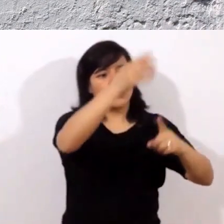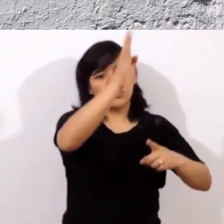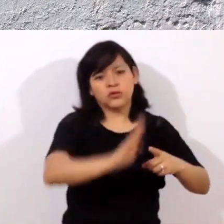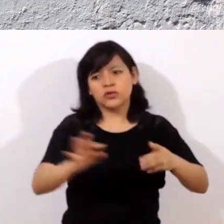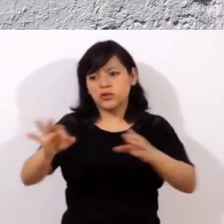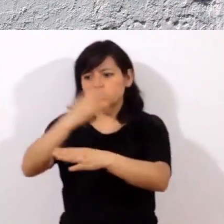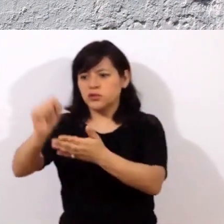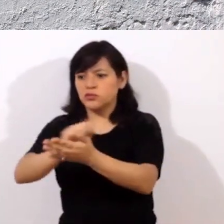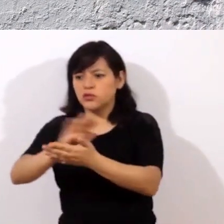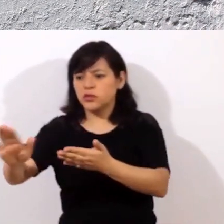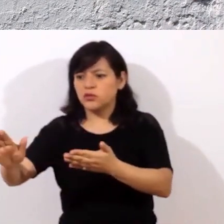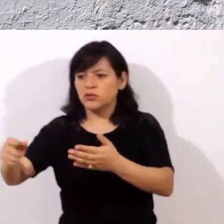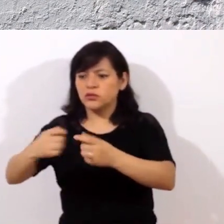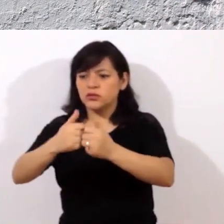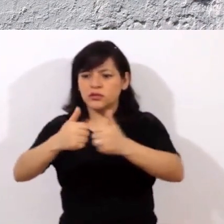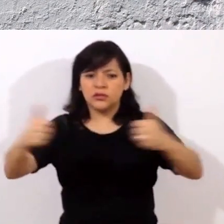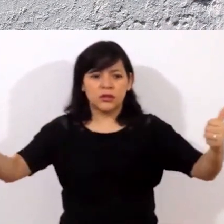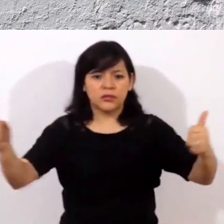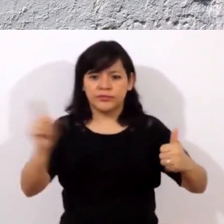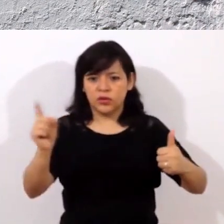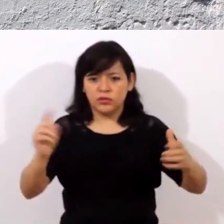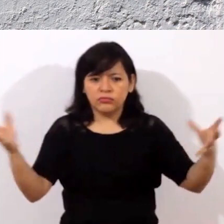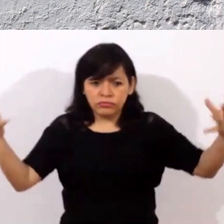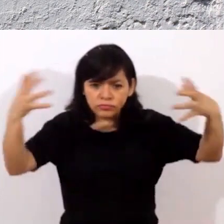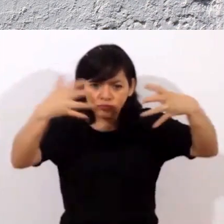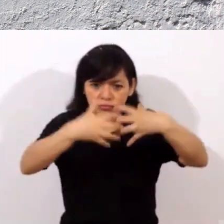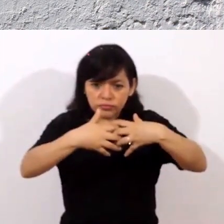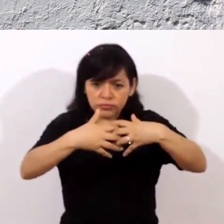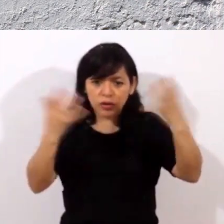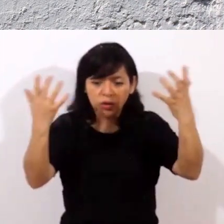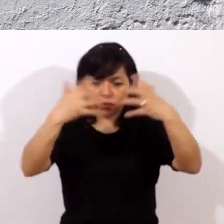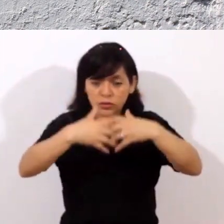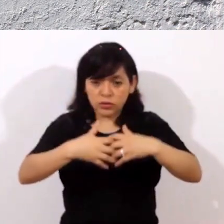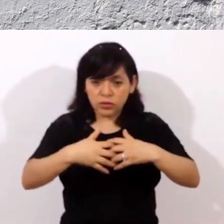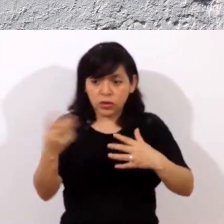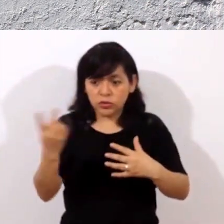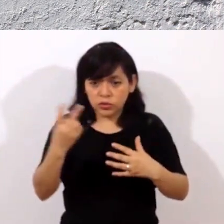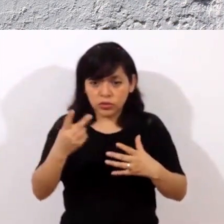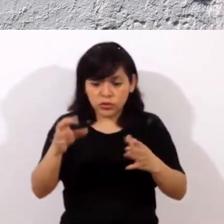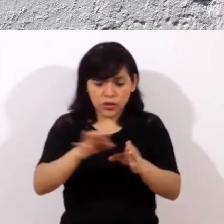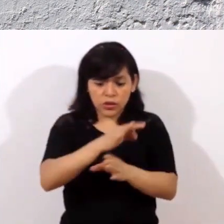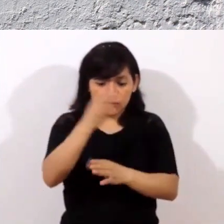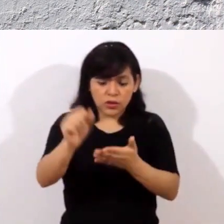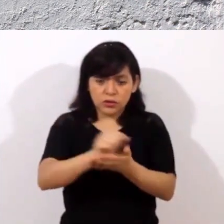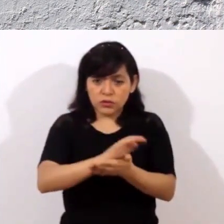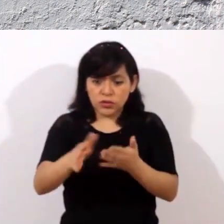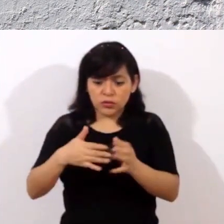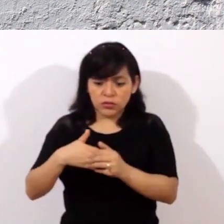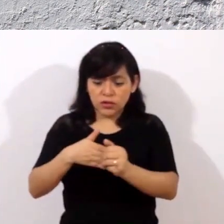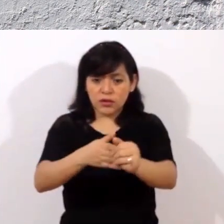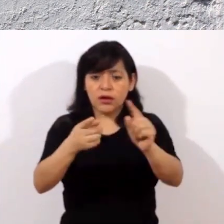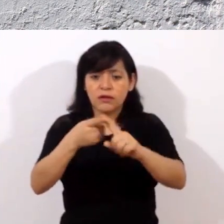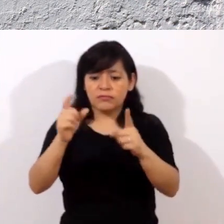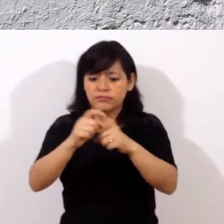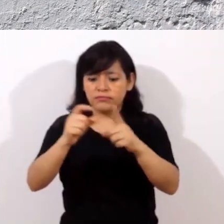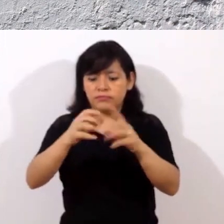es palabra suya misma. Consideremos estos aspectos. Un cristianismo que no crece